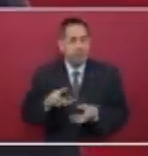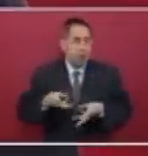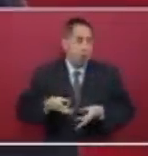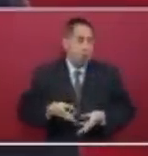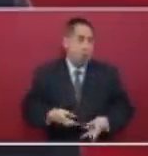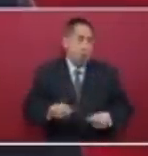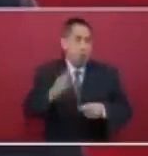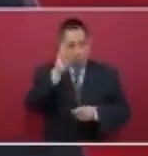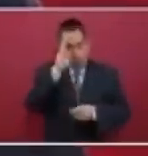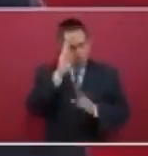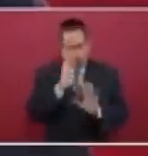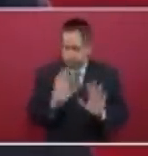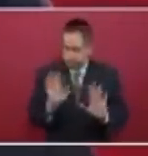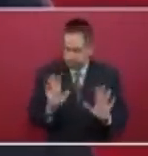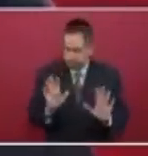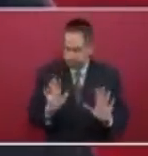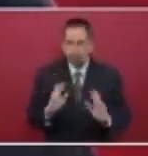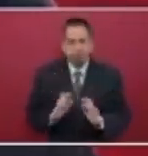muchísimo